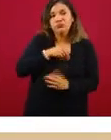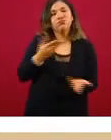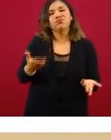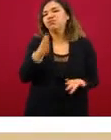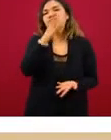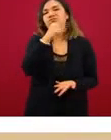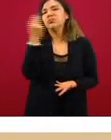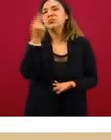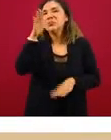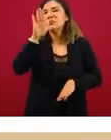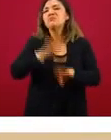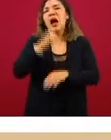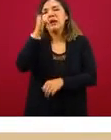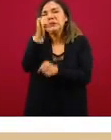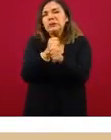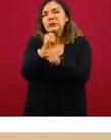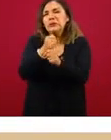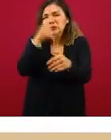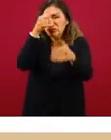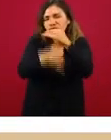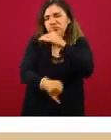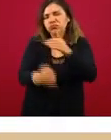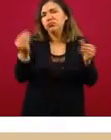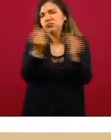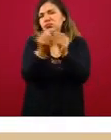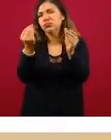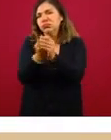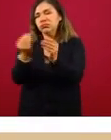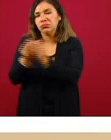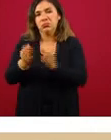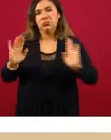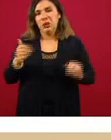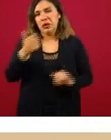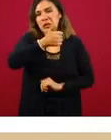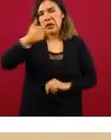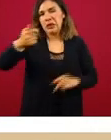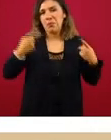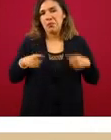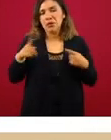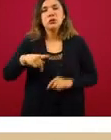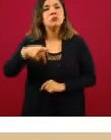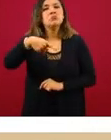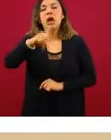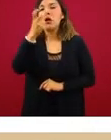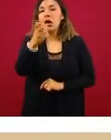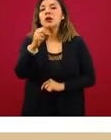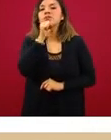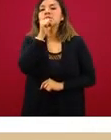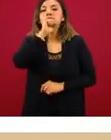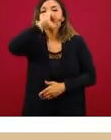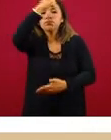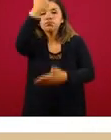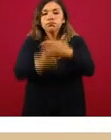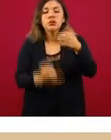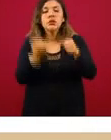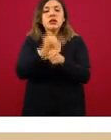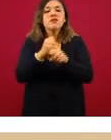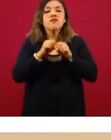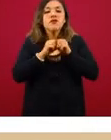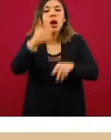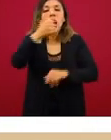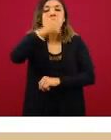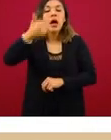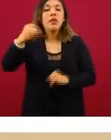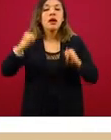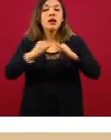infectaron requeriría de una investigación muy particular y muy puntual de cada uno de ellos, pero aquí tienen los datos. Lógicamente, la